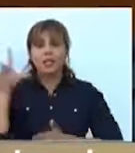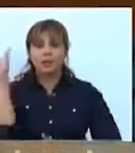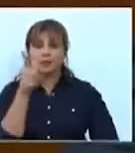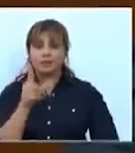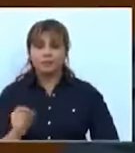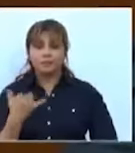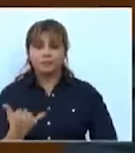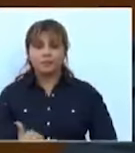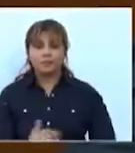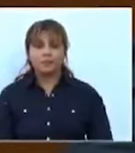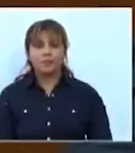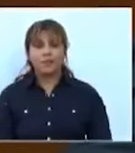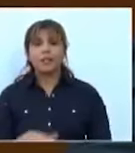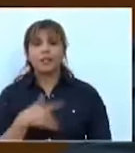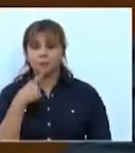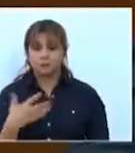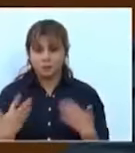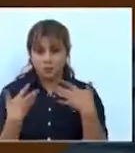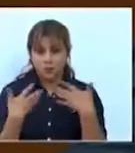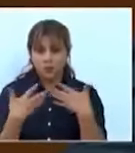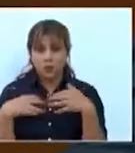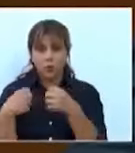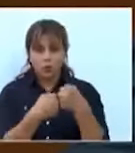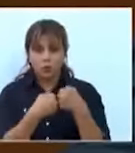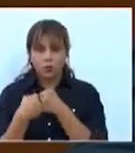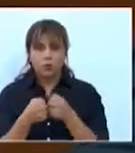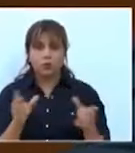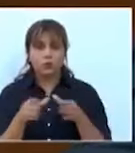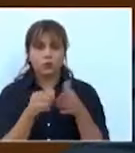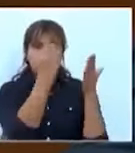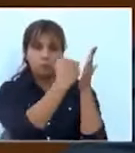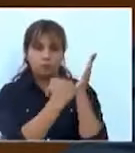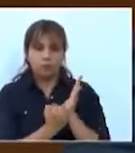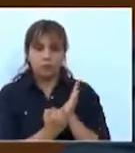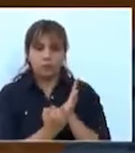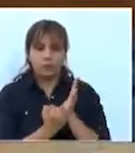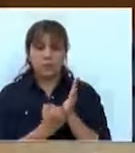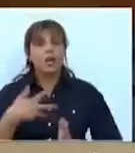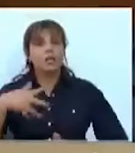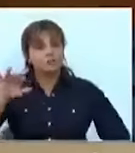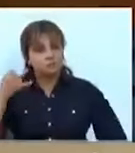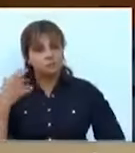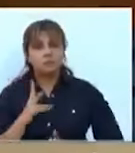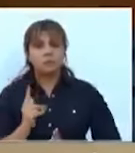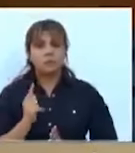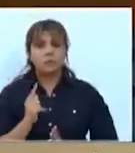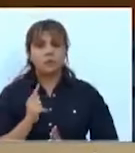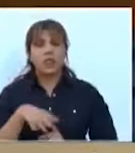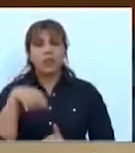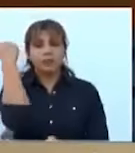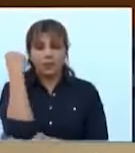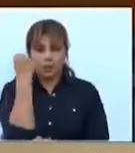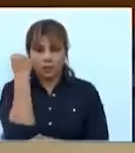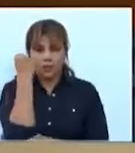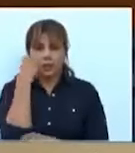país. Deberíamos ser capaces de acordar un conjunto de medidas que mejoren las condiciones